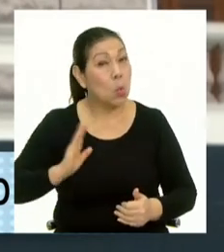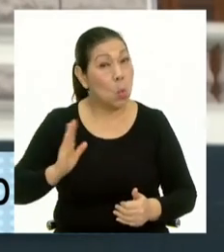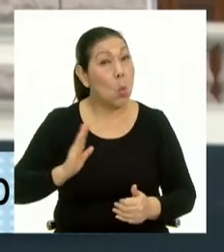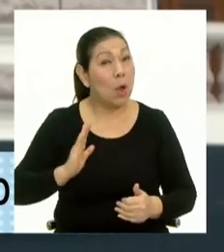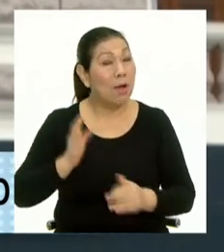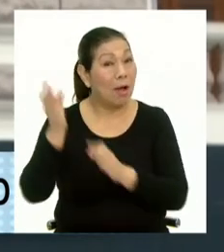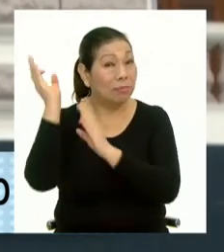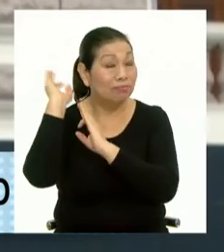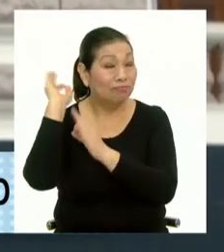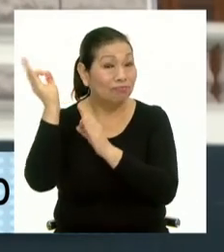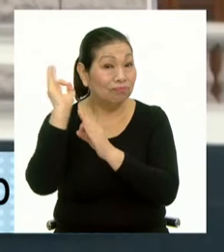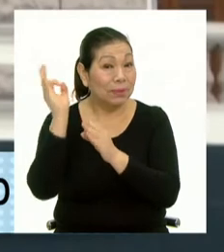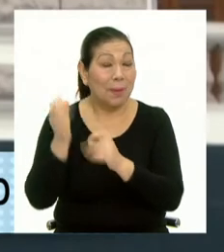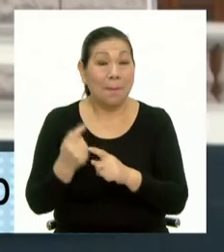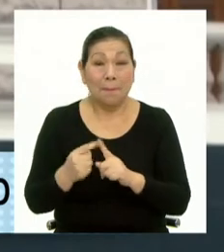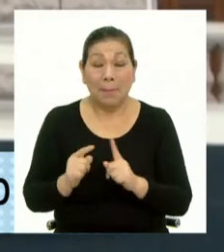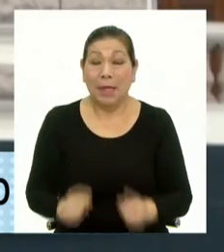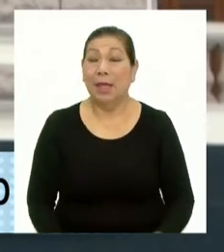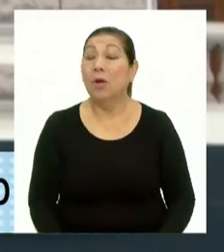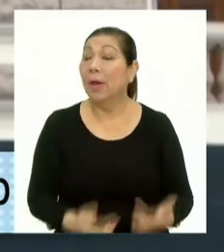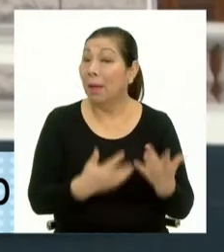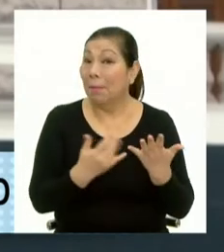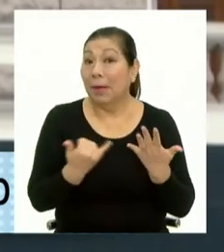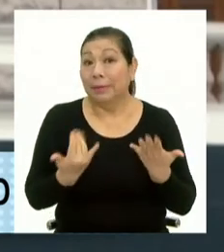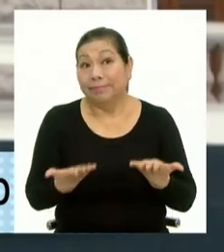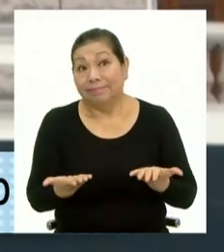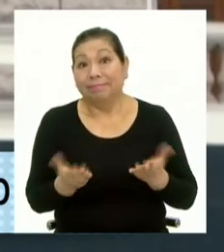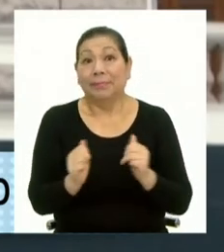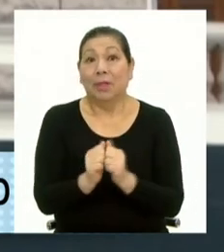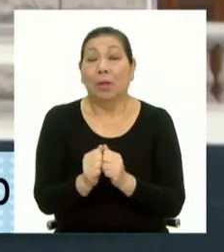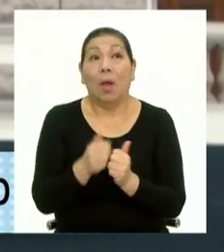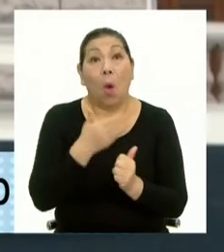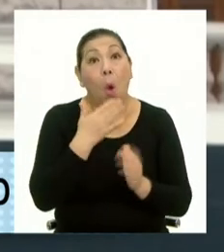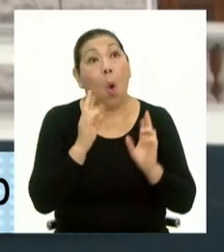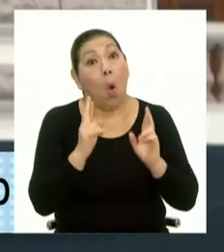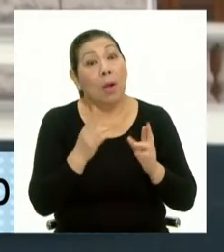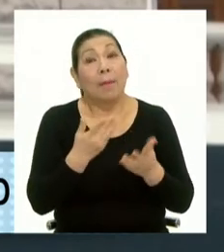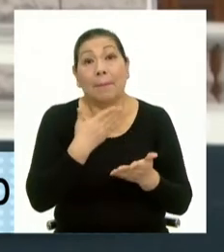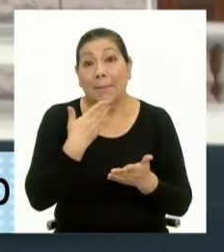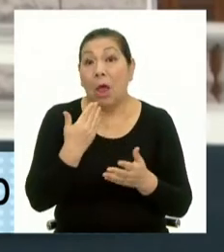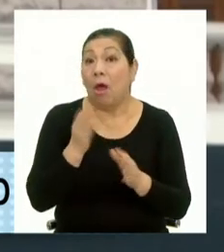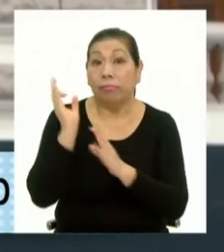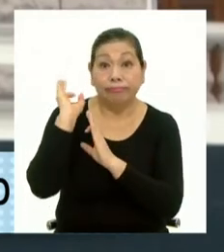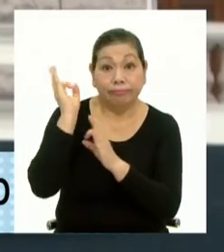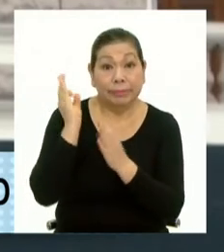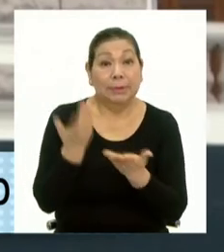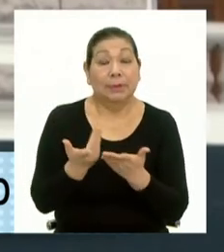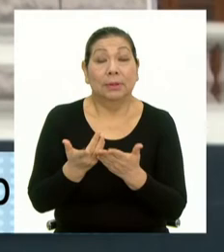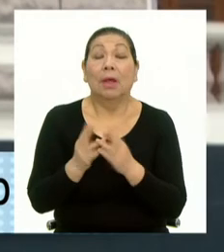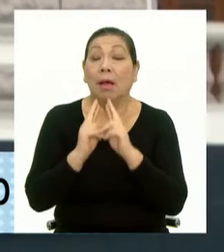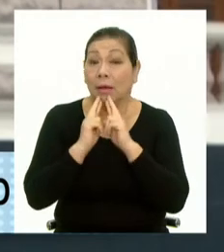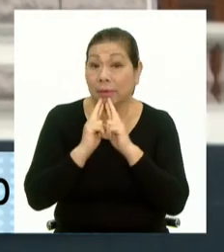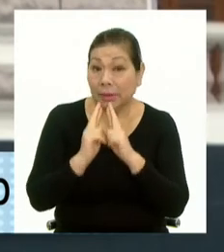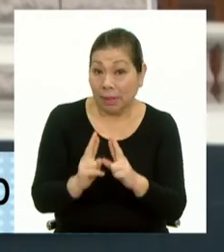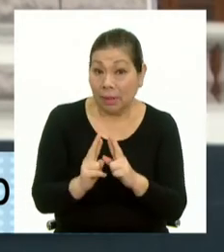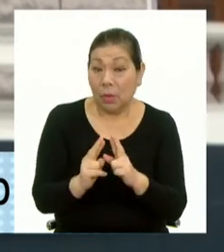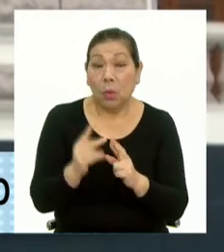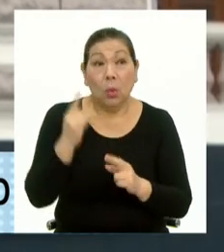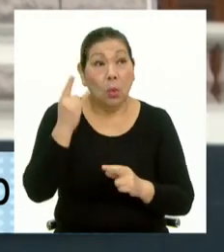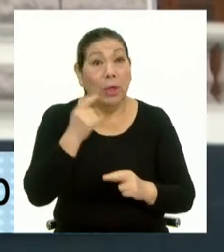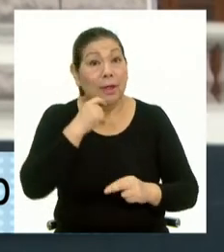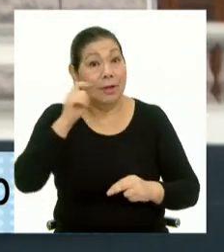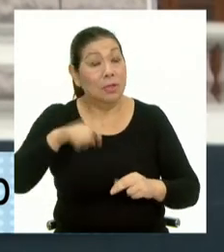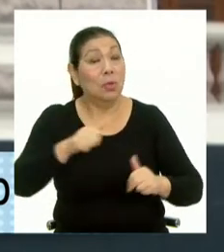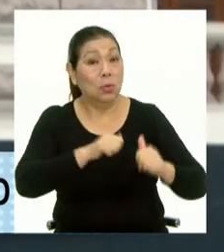la exposición que van a hacer. Esperamos nosotros que sea una exposición muy concreta, que responda a la emergencia que